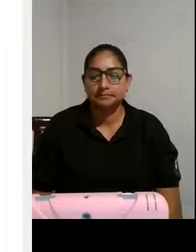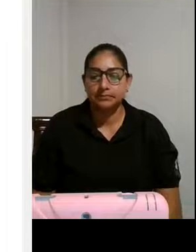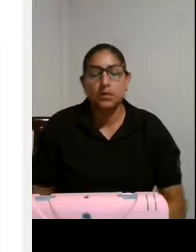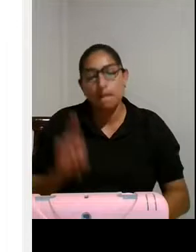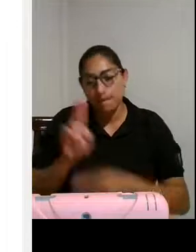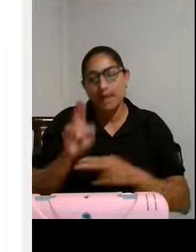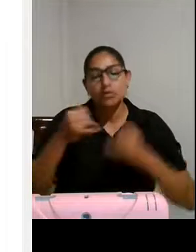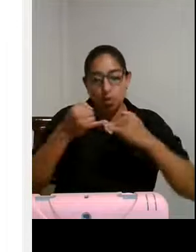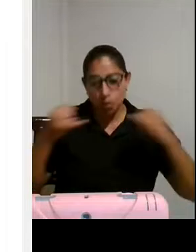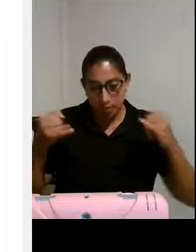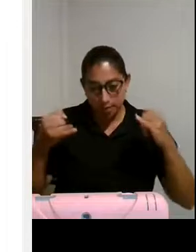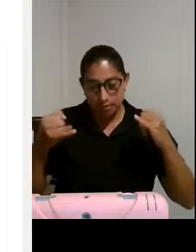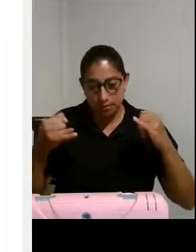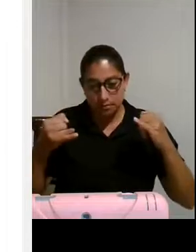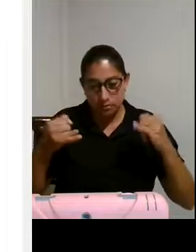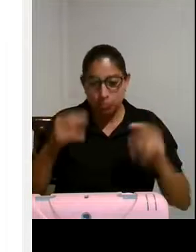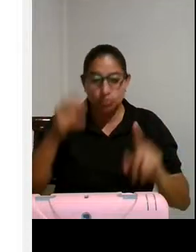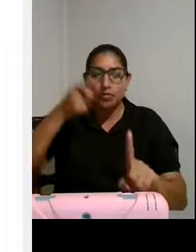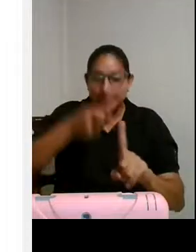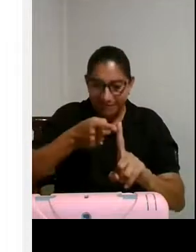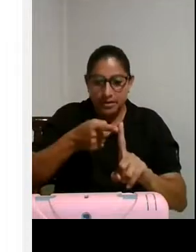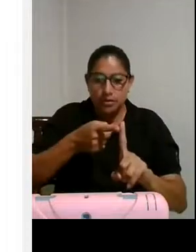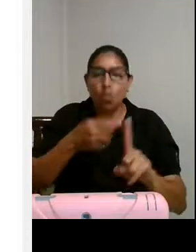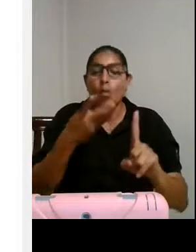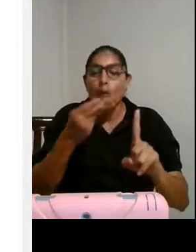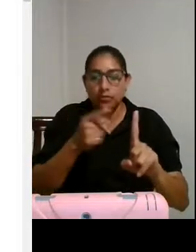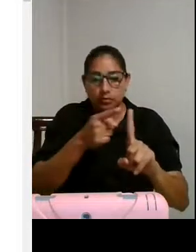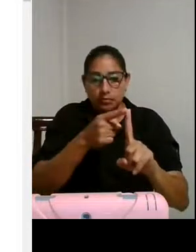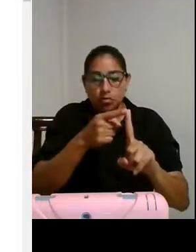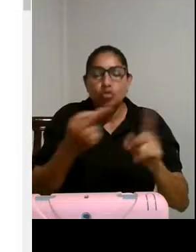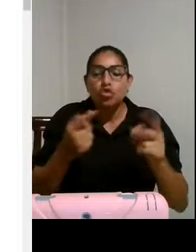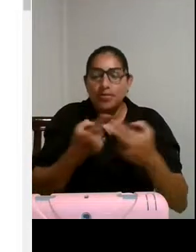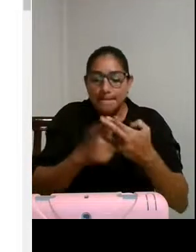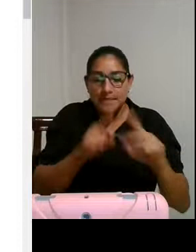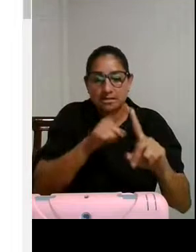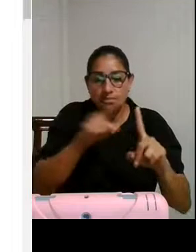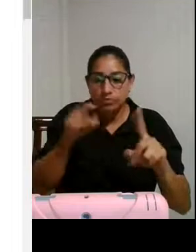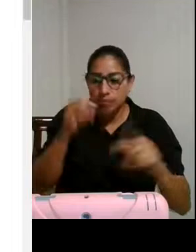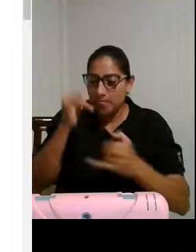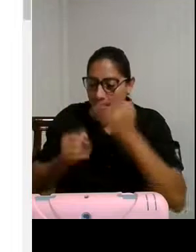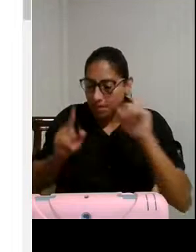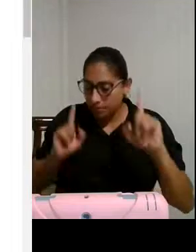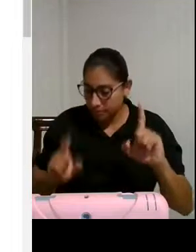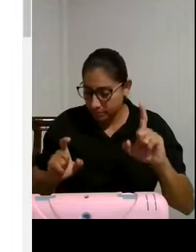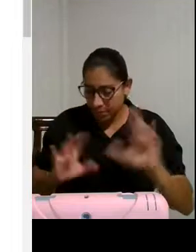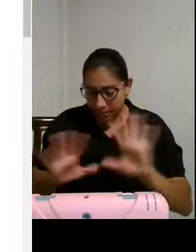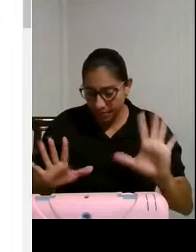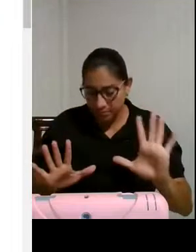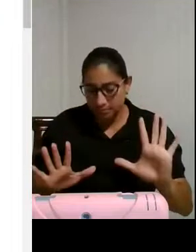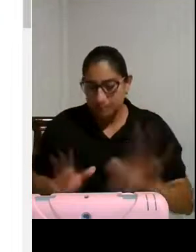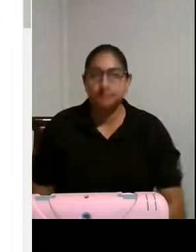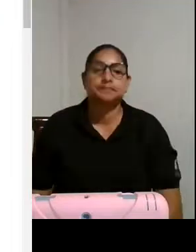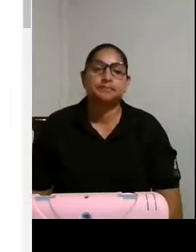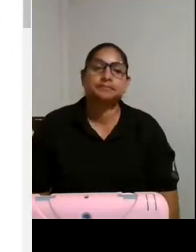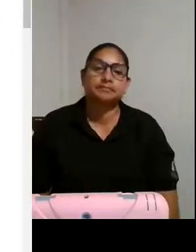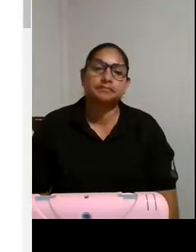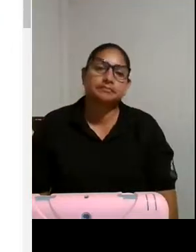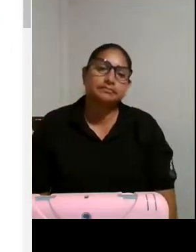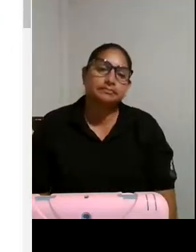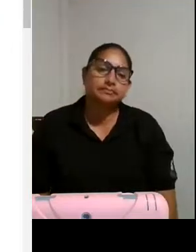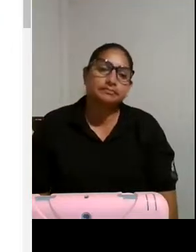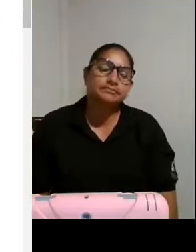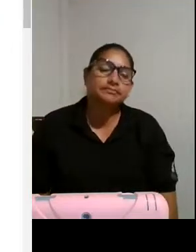con límites no se nos indefine como tal. ¿Ok? Ah, ok. Gracias. Ajá, con gusto. Y vamos a ver este ejercicio de acá.